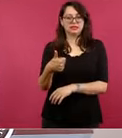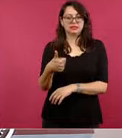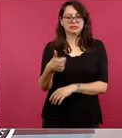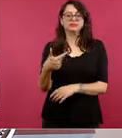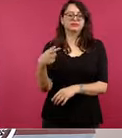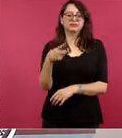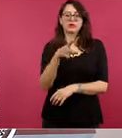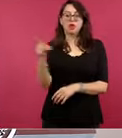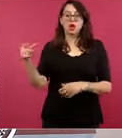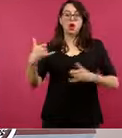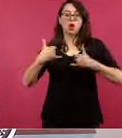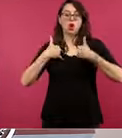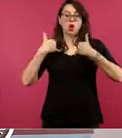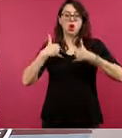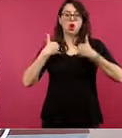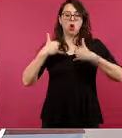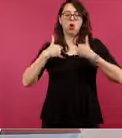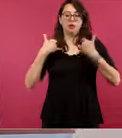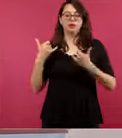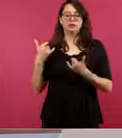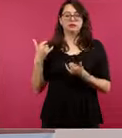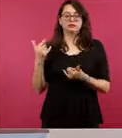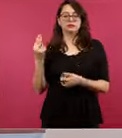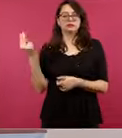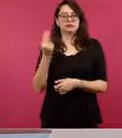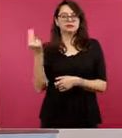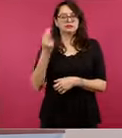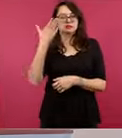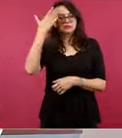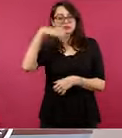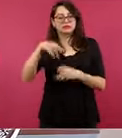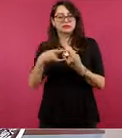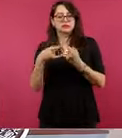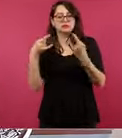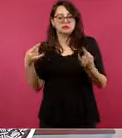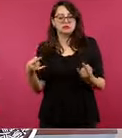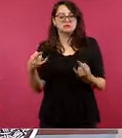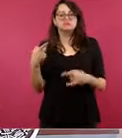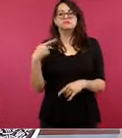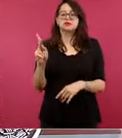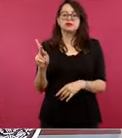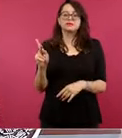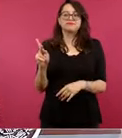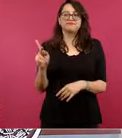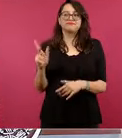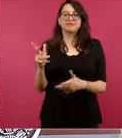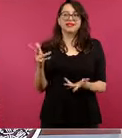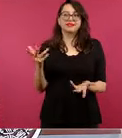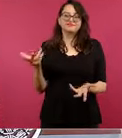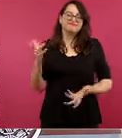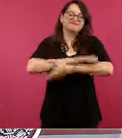bueno, no lo puedo decir así, pero bueno, se ayudaron, se echaron la